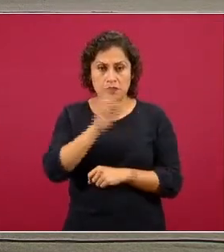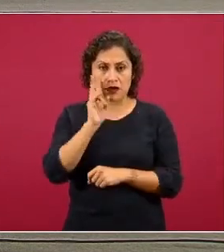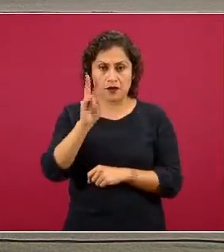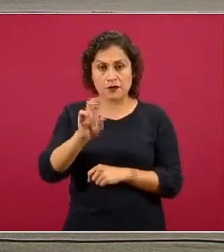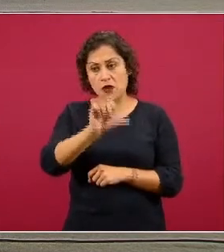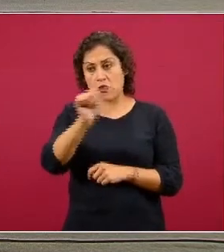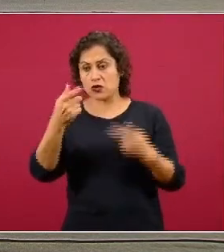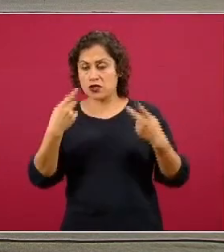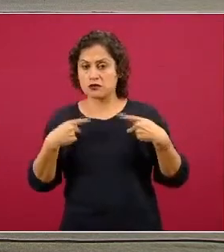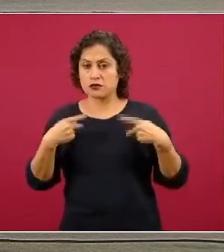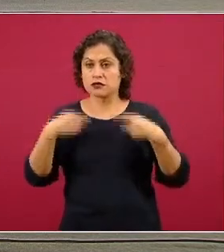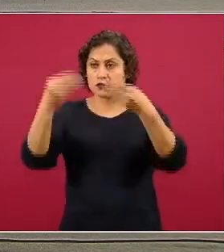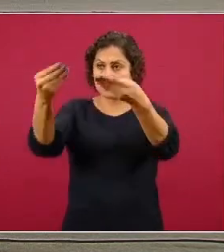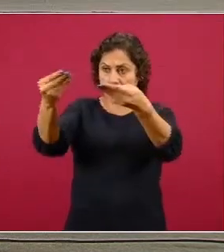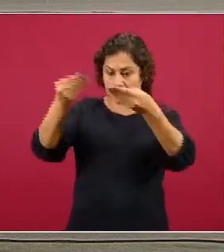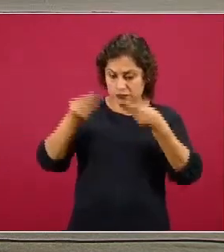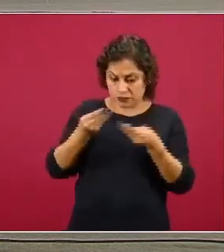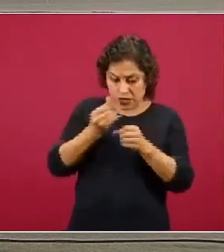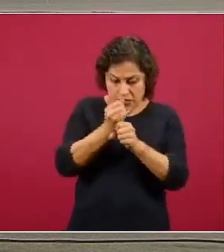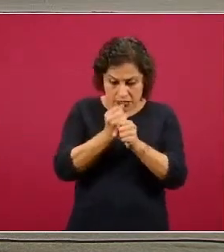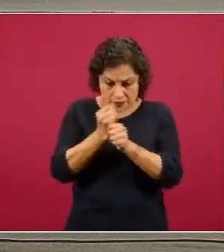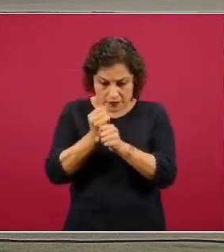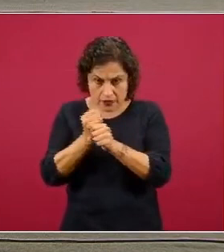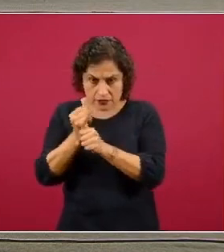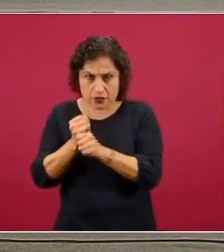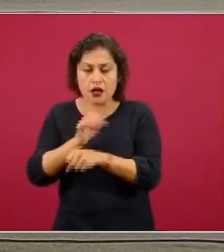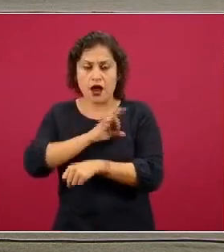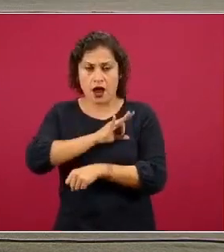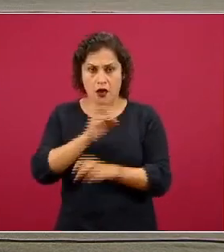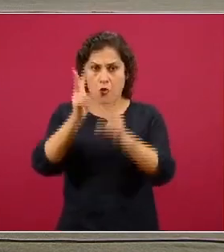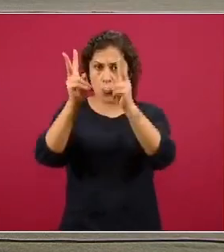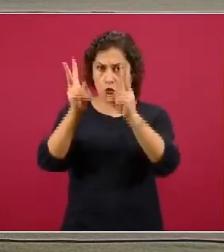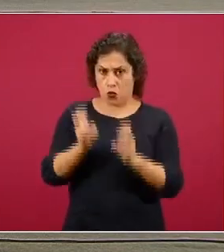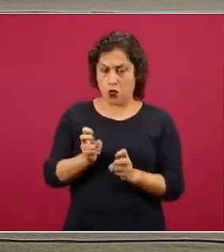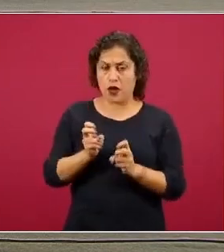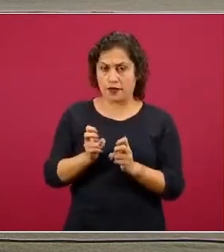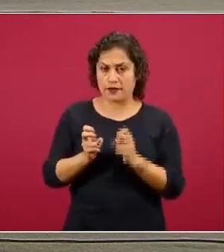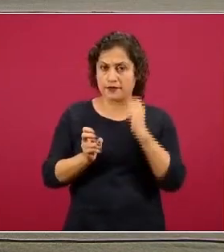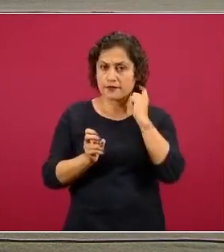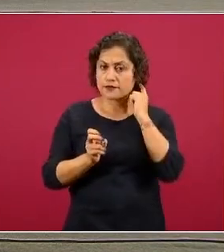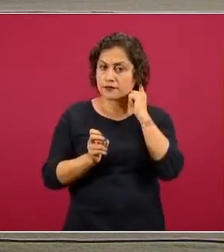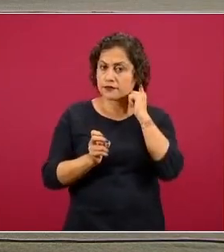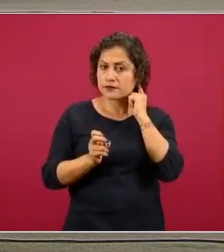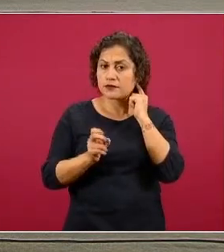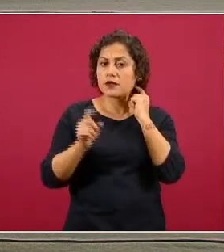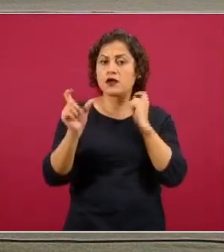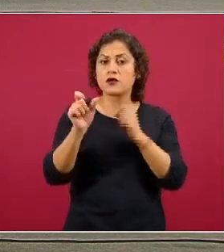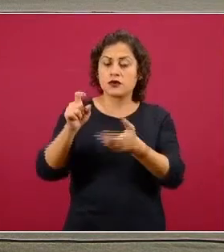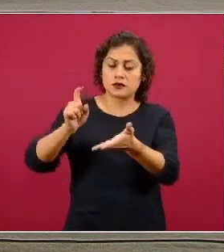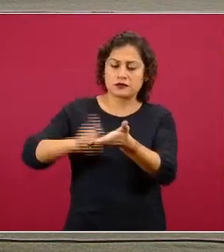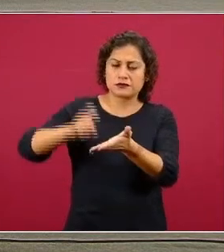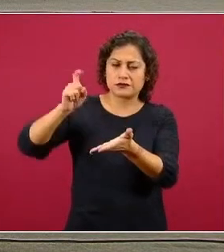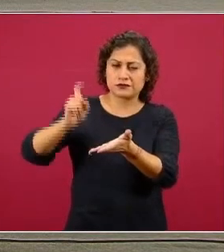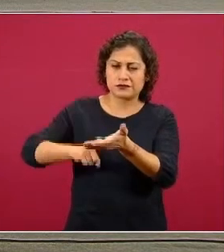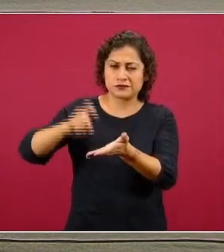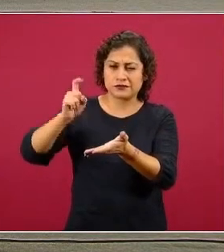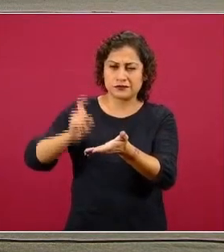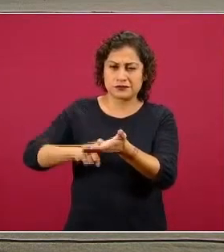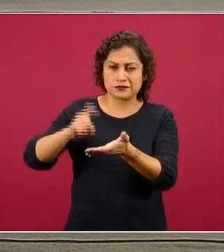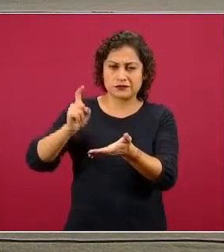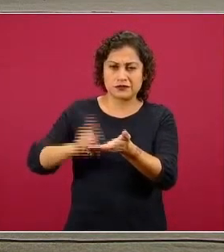quieran hacer análisis con estos datos, también lo pueden bajar de cuando dice datos abiertos, donde